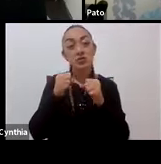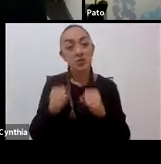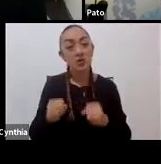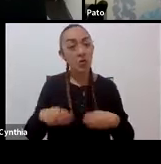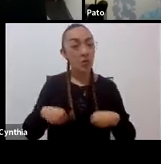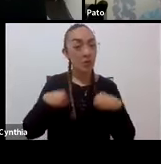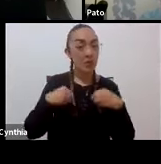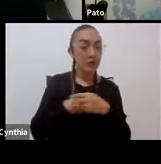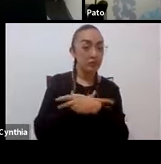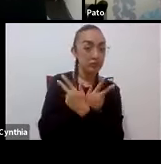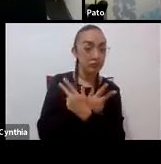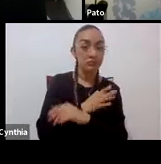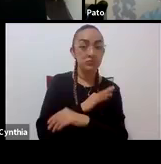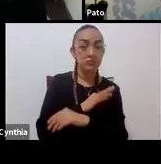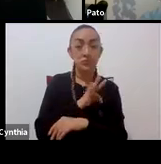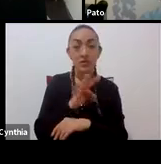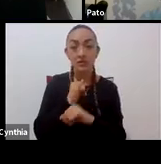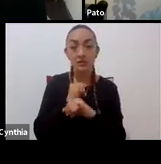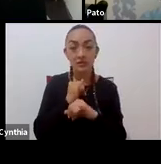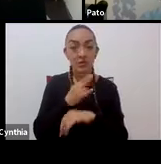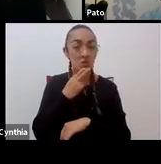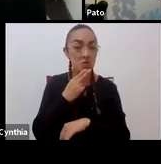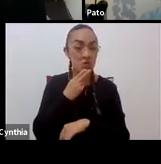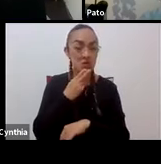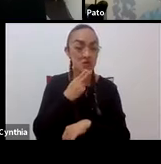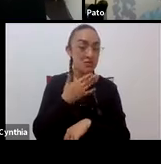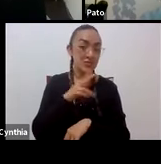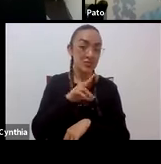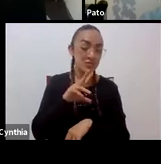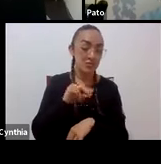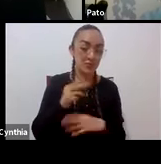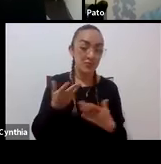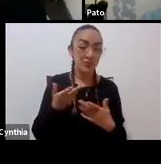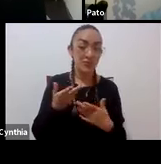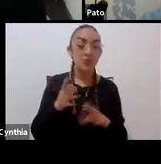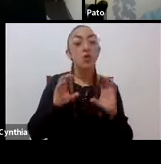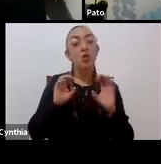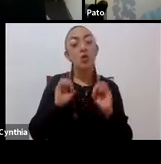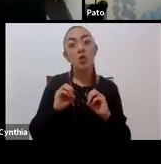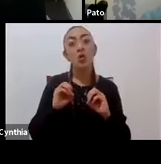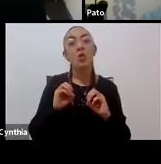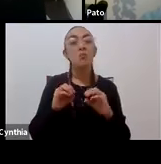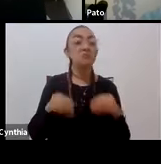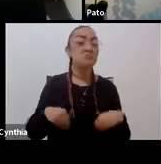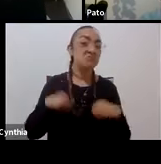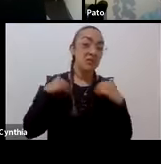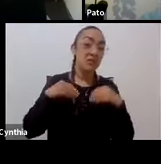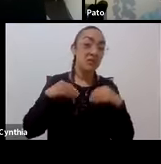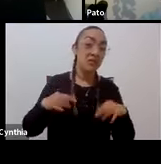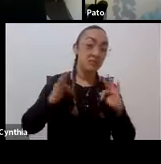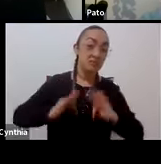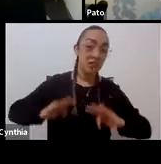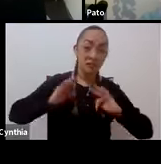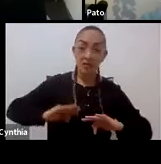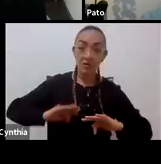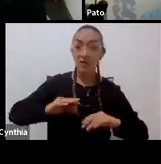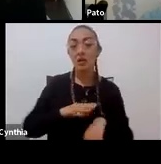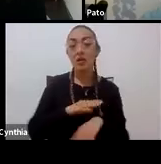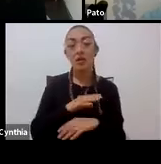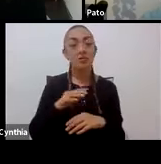virtual, por ejemplo, o para una vida lo más llevadera posible desde el confinamiento. Entonces, ¿cómo se van a intervenir y cuáles son como